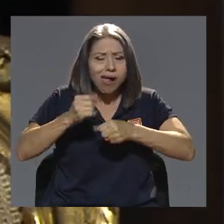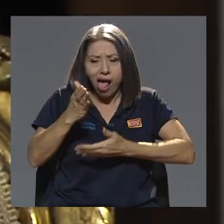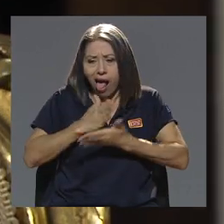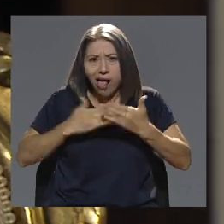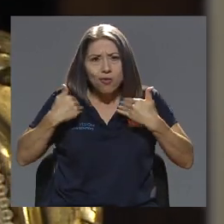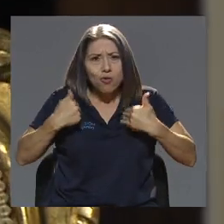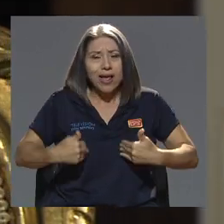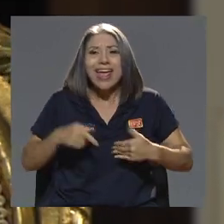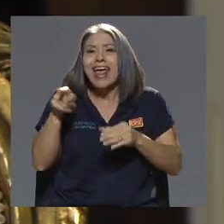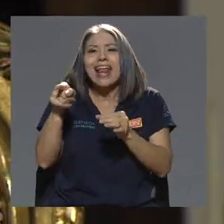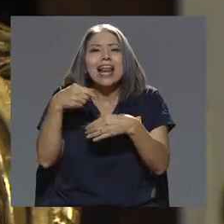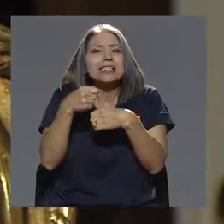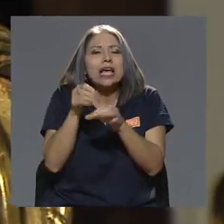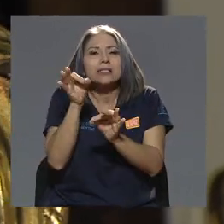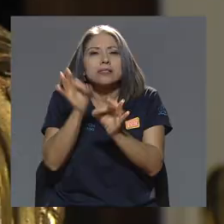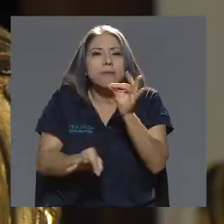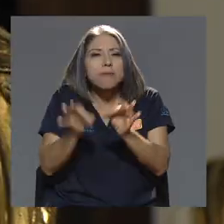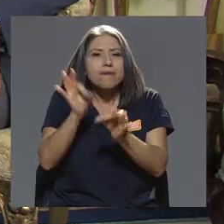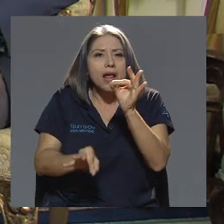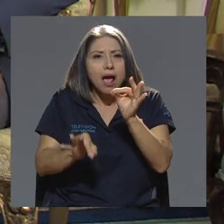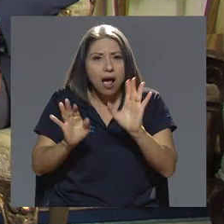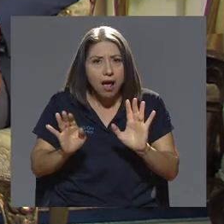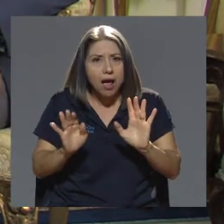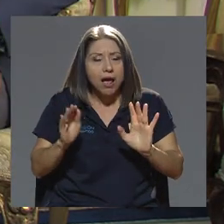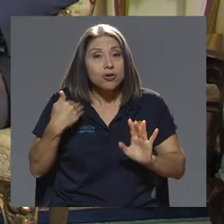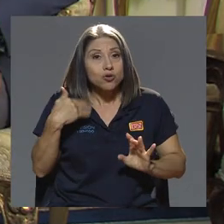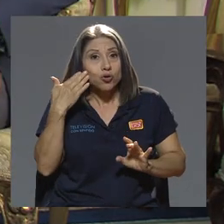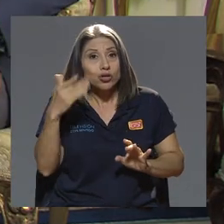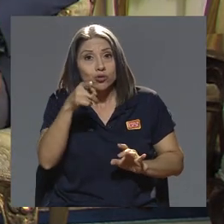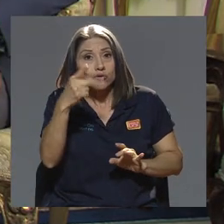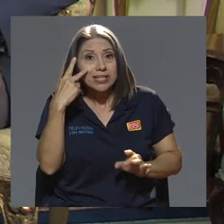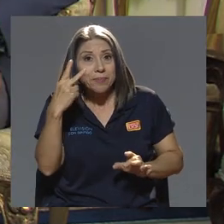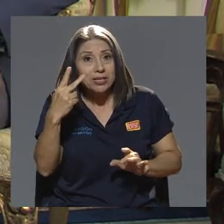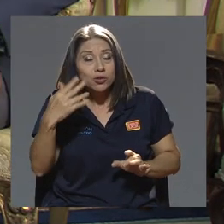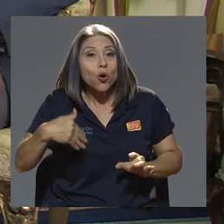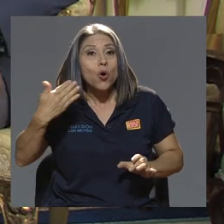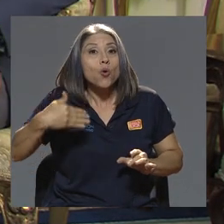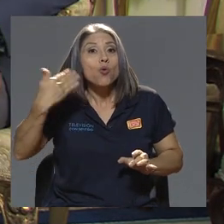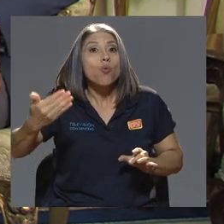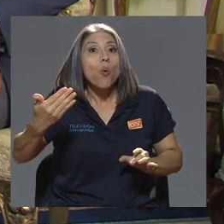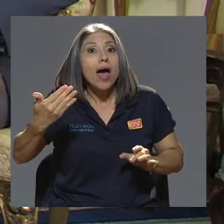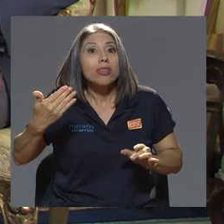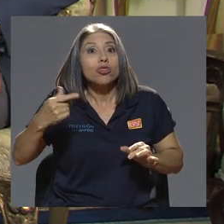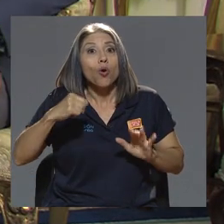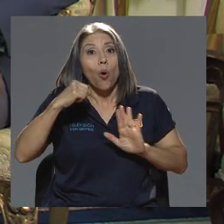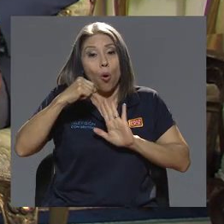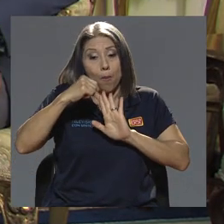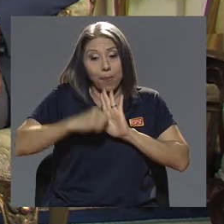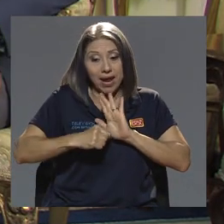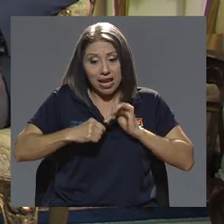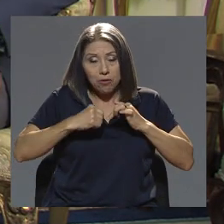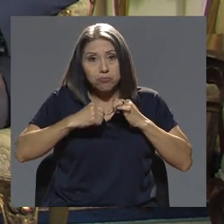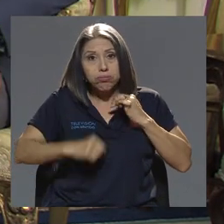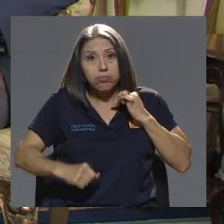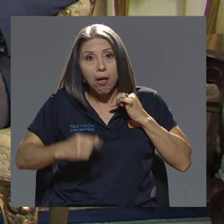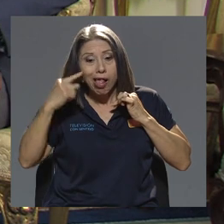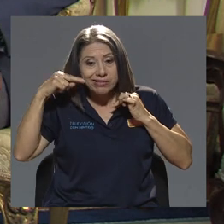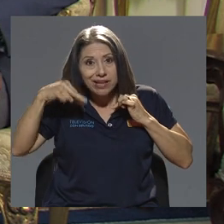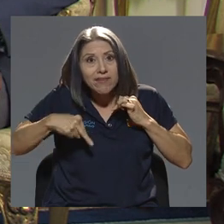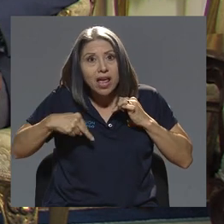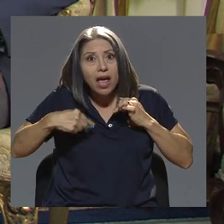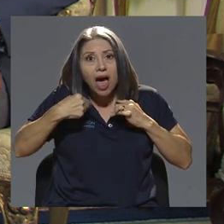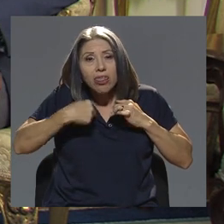simplificaba, porque yo no sé si alguna vez han visto, pero cuando la gente abre, lo único que se ve adentro es rojo, no se identifica nada. Entonces